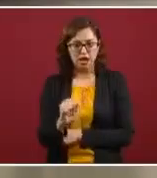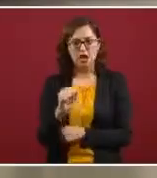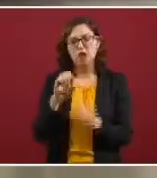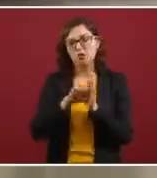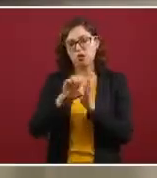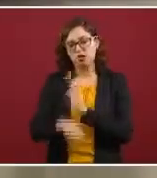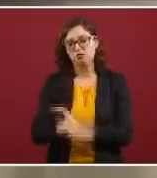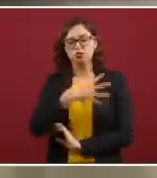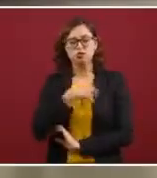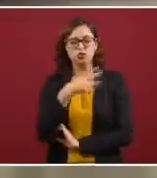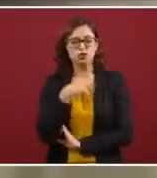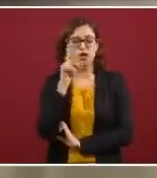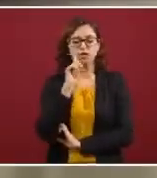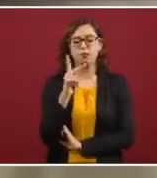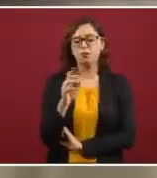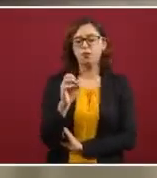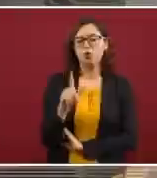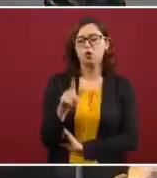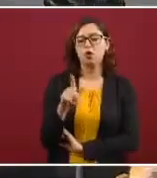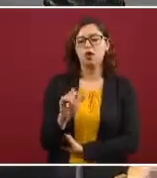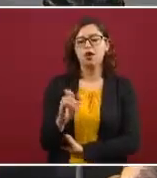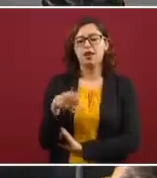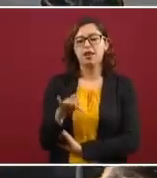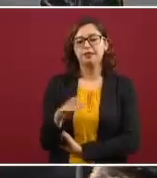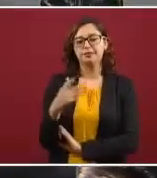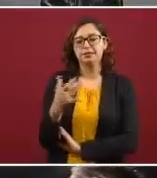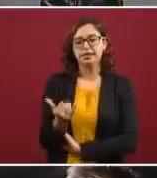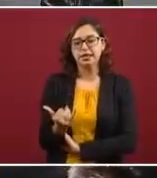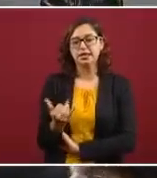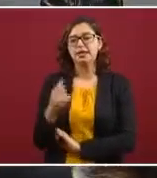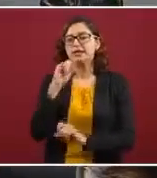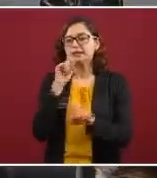Jacob Polemsky, la esposa del delegado Vidal Llerenas.